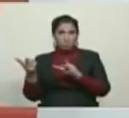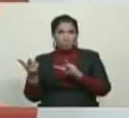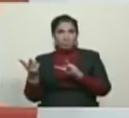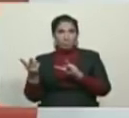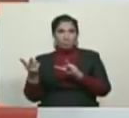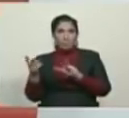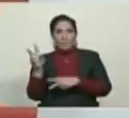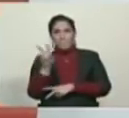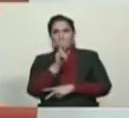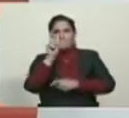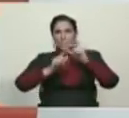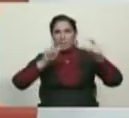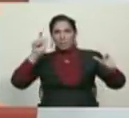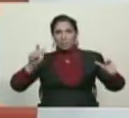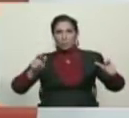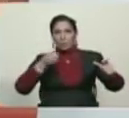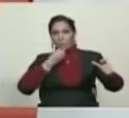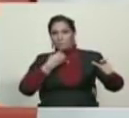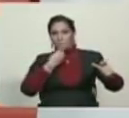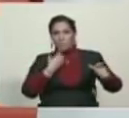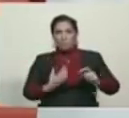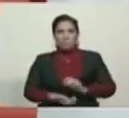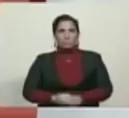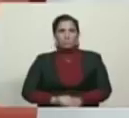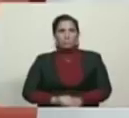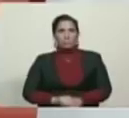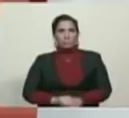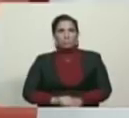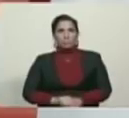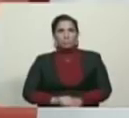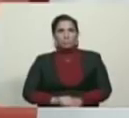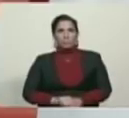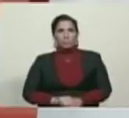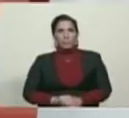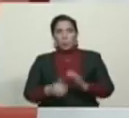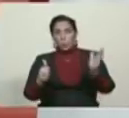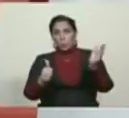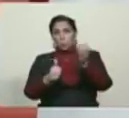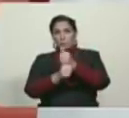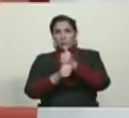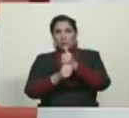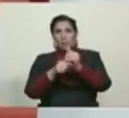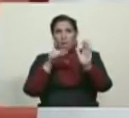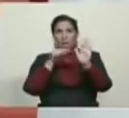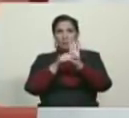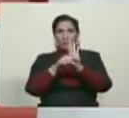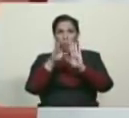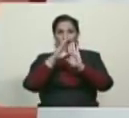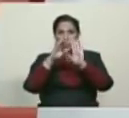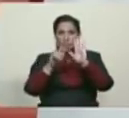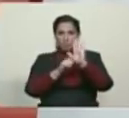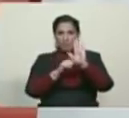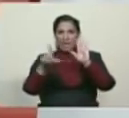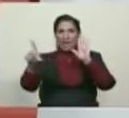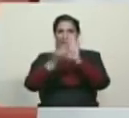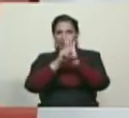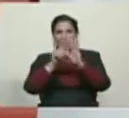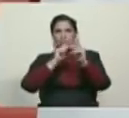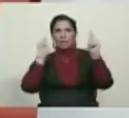los venezolanos y a las venezolanas de bien, si consiguen aquí ley de